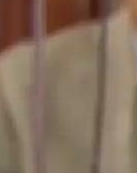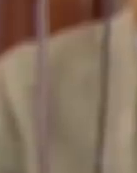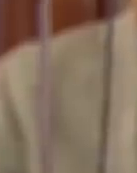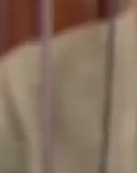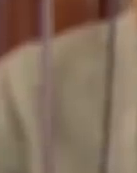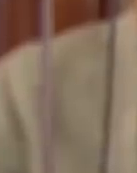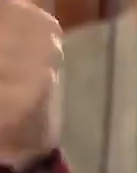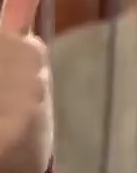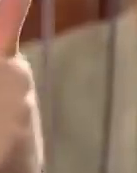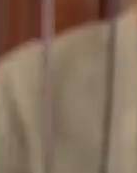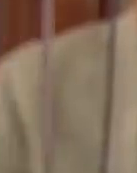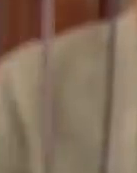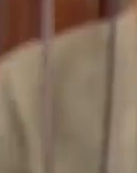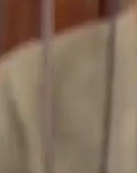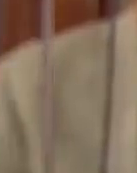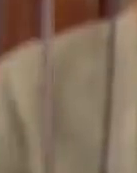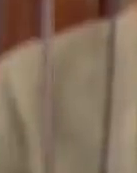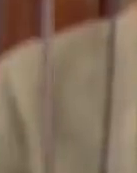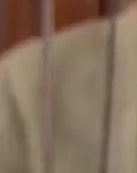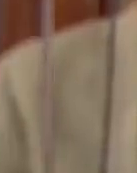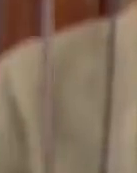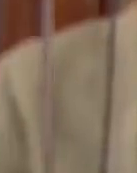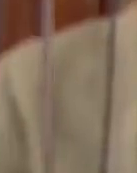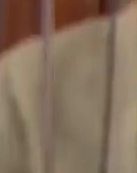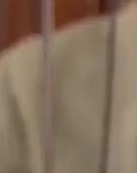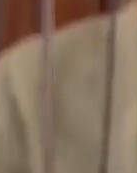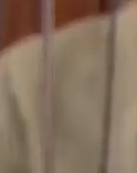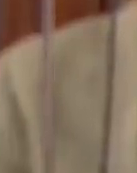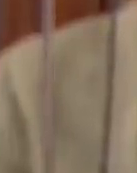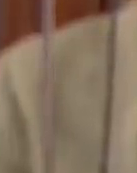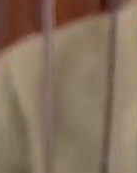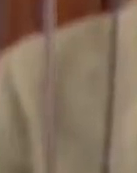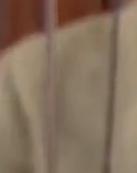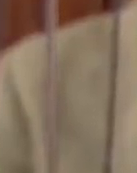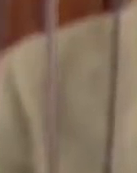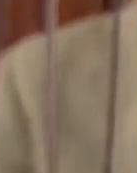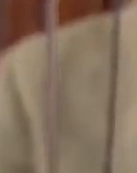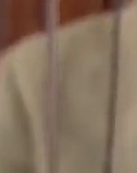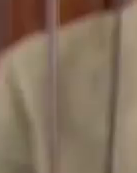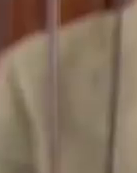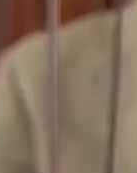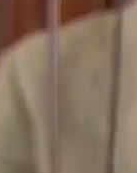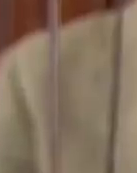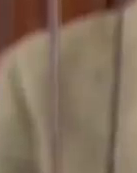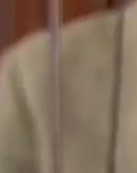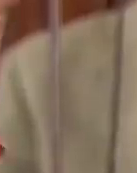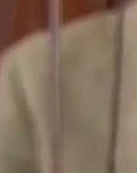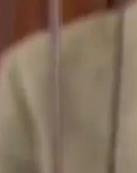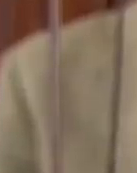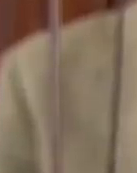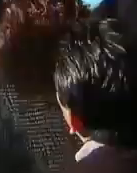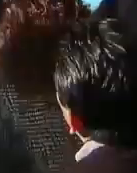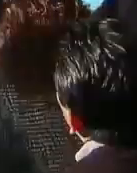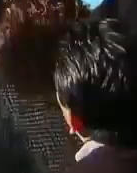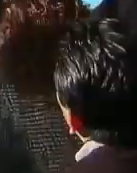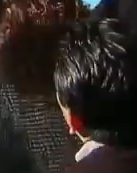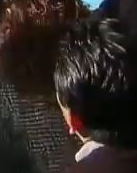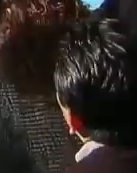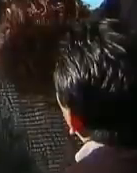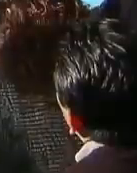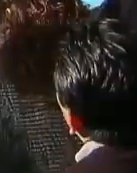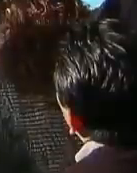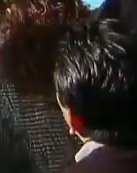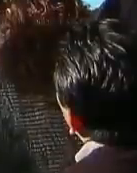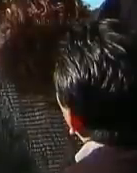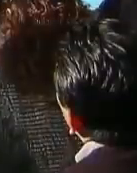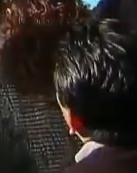vigor esa ley la gente convoca a una consulta que creo que tendría que ser nacional, porque entiendo que el proyecto es de trascendencia